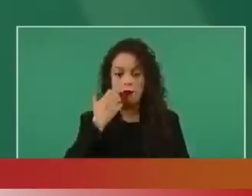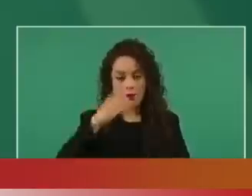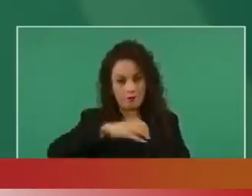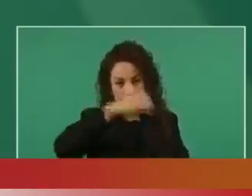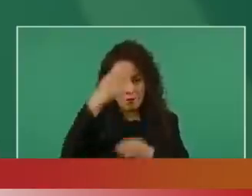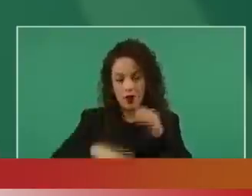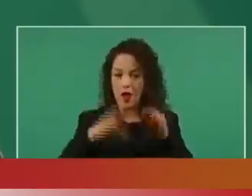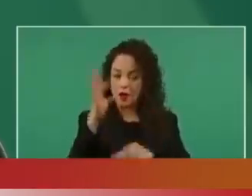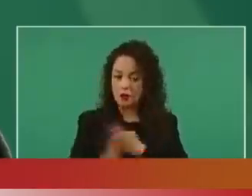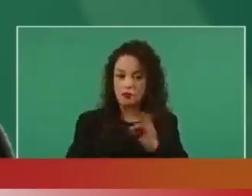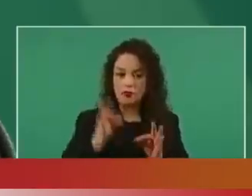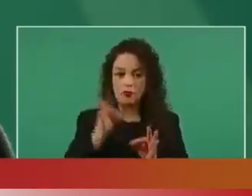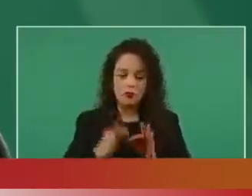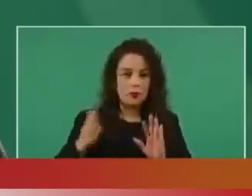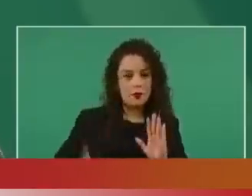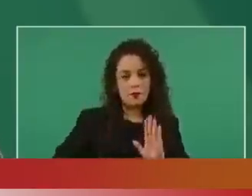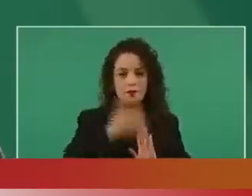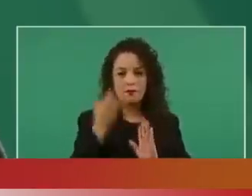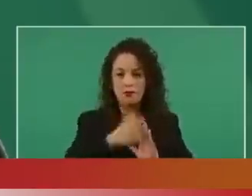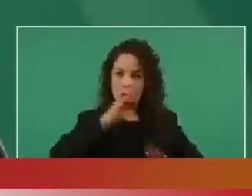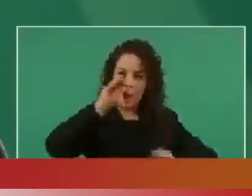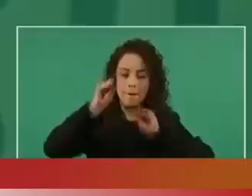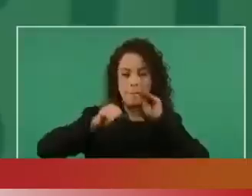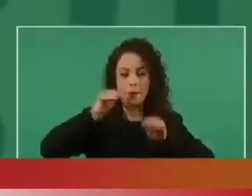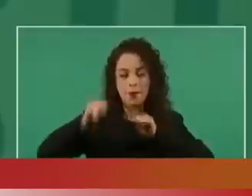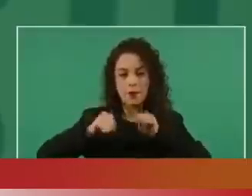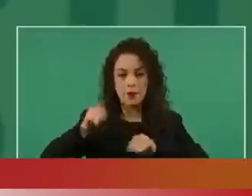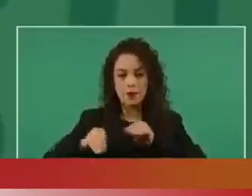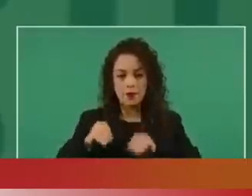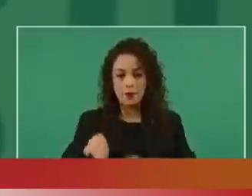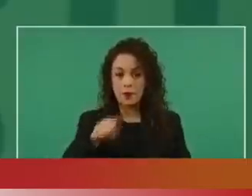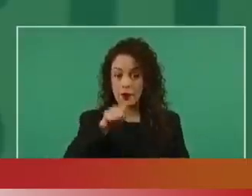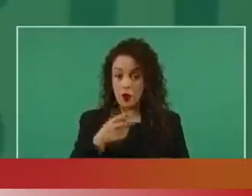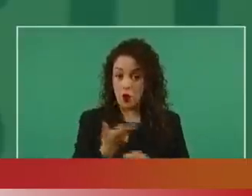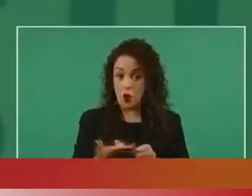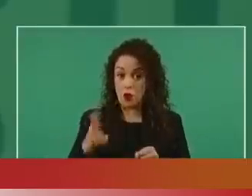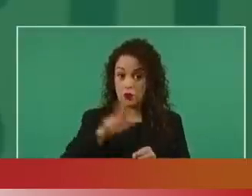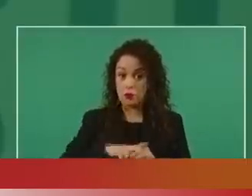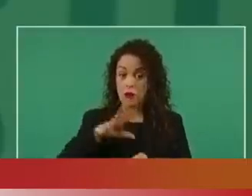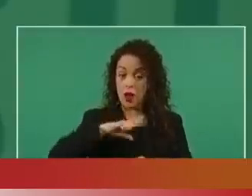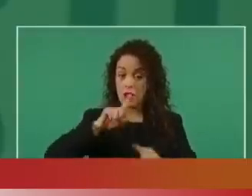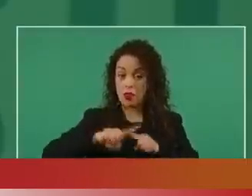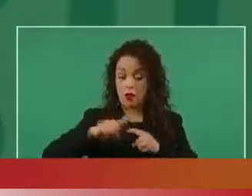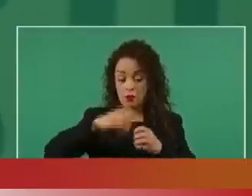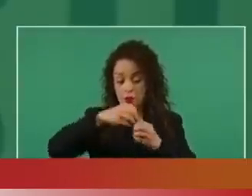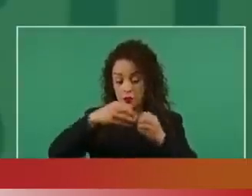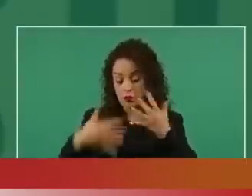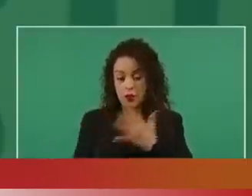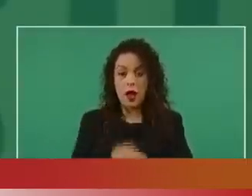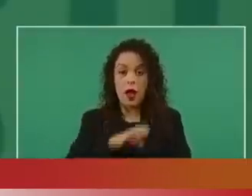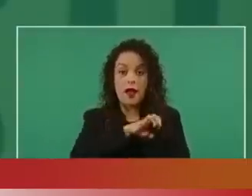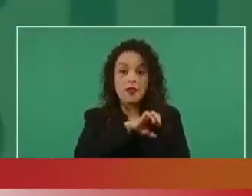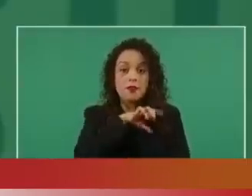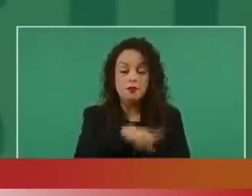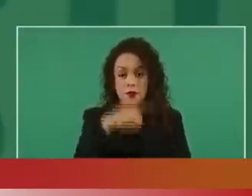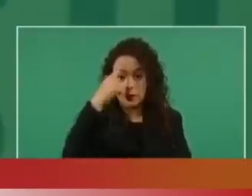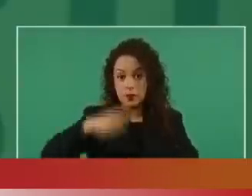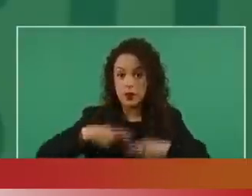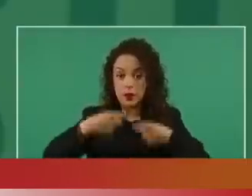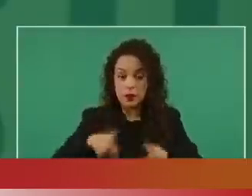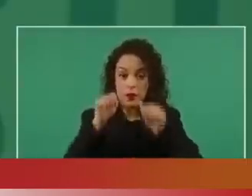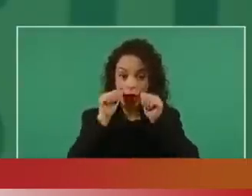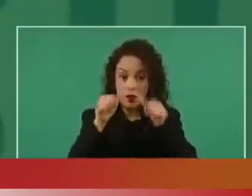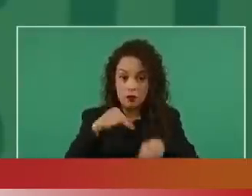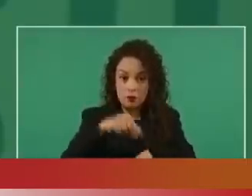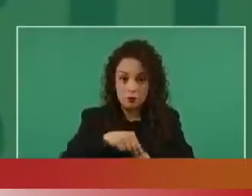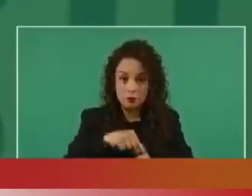concluirlo. Es un hospital de especialidades. Se están